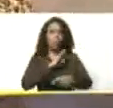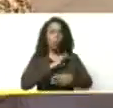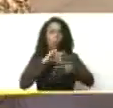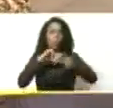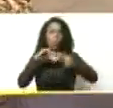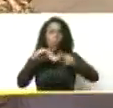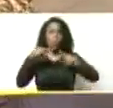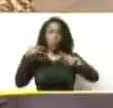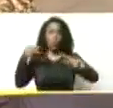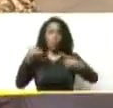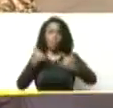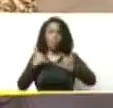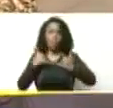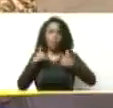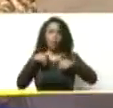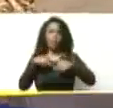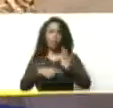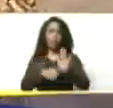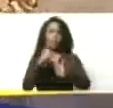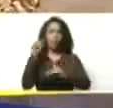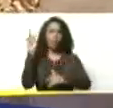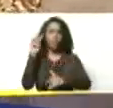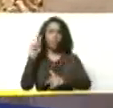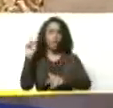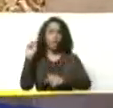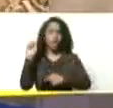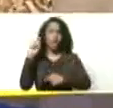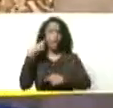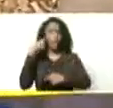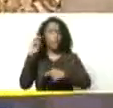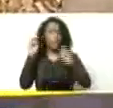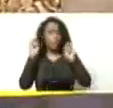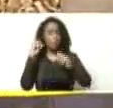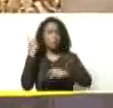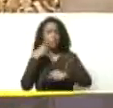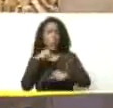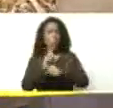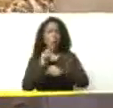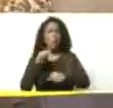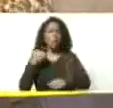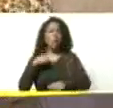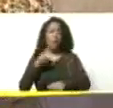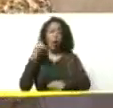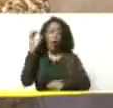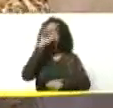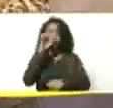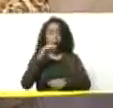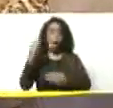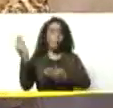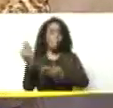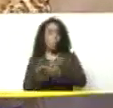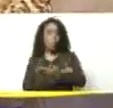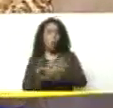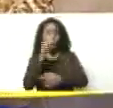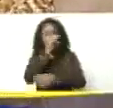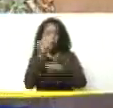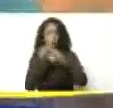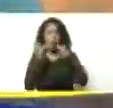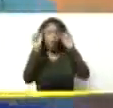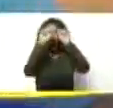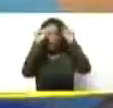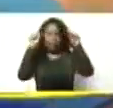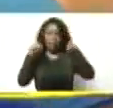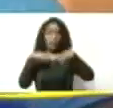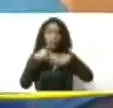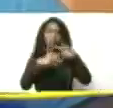además de estos presidentes el tema no es solamente tener por sino sacar pelis y lo todo el proceso del sistema productivo todo el